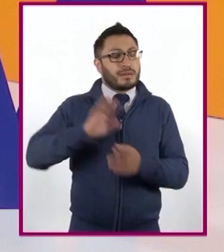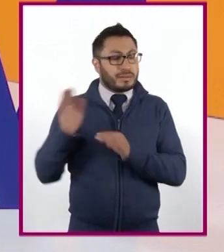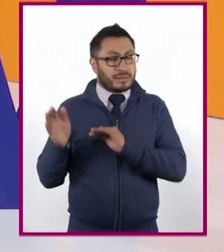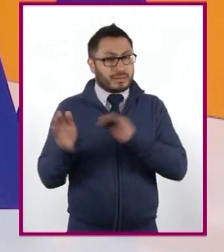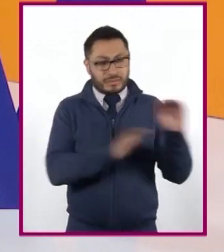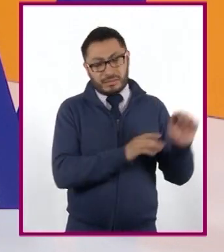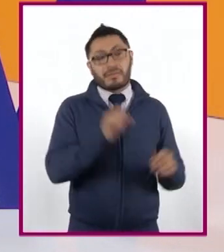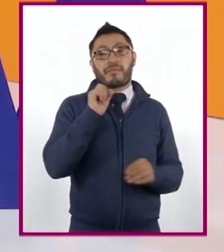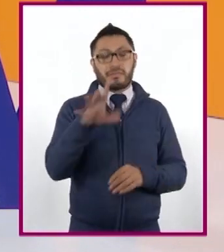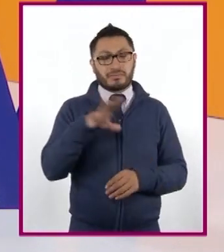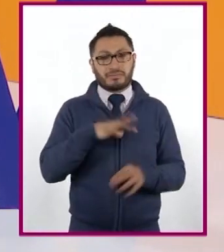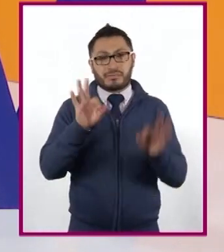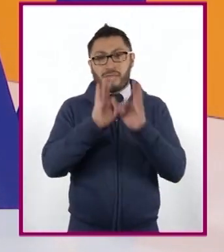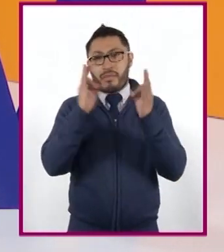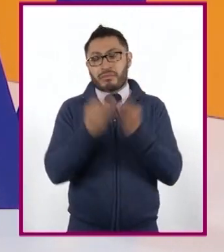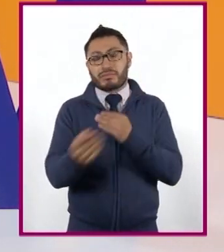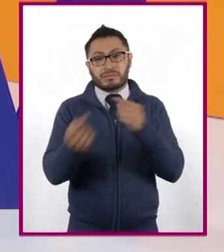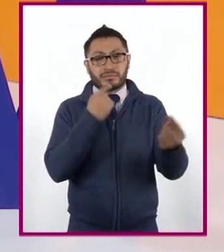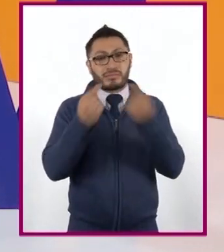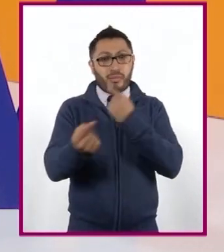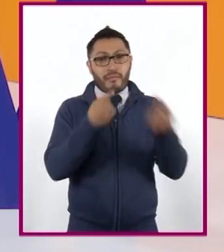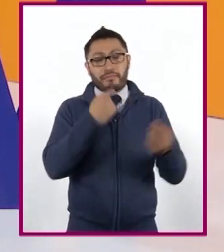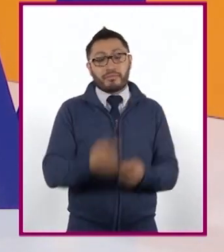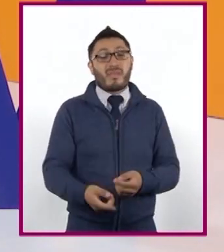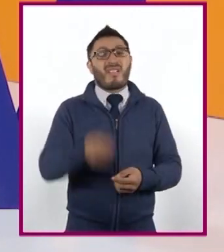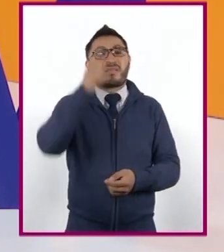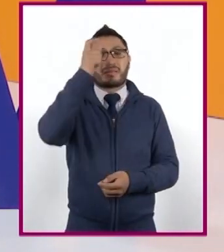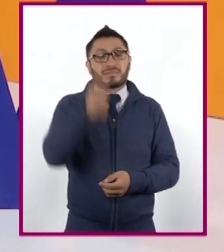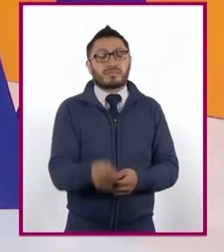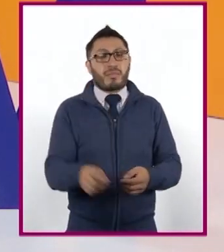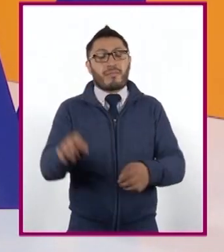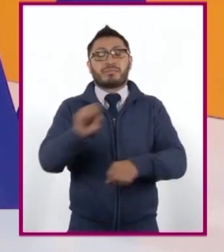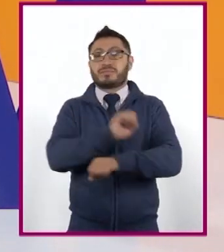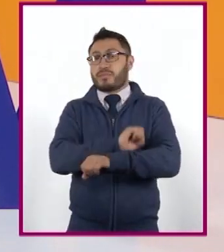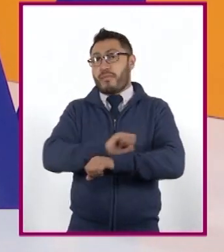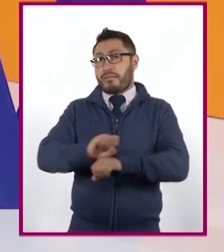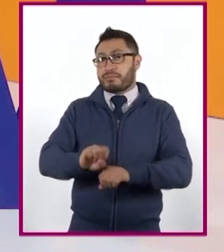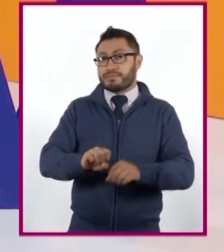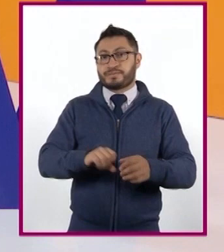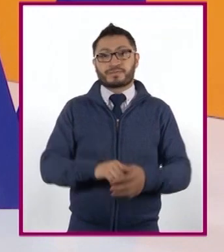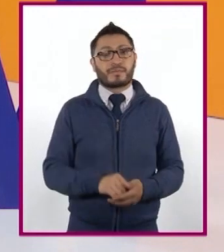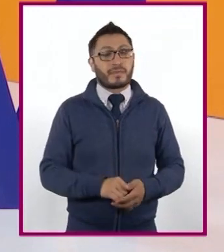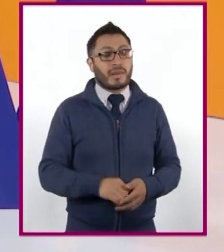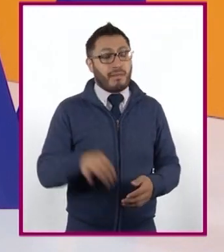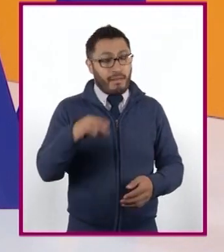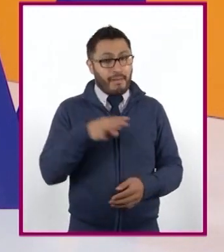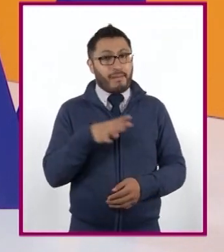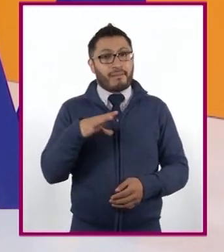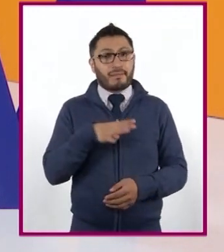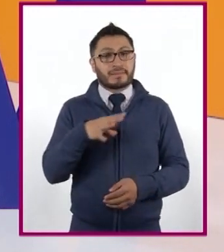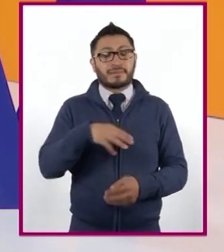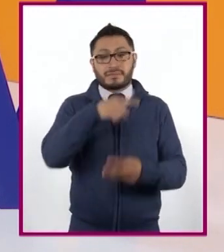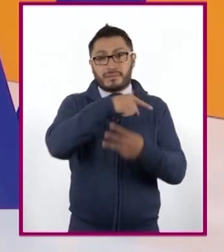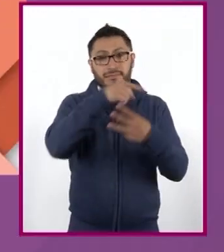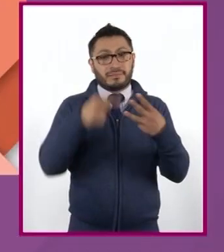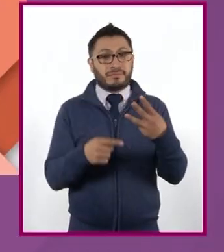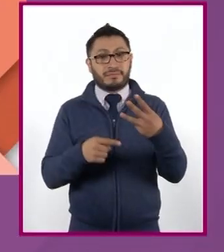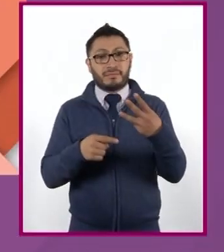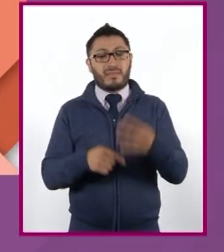también las estrategias discursivas que apelan a la sensibilidad. Existen tres